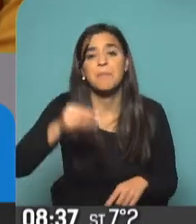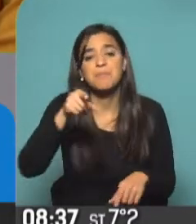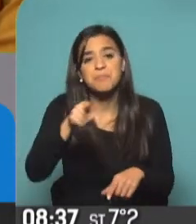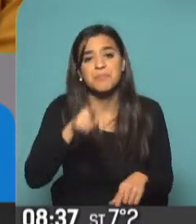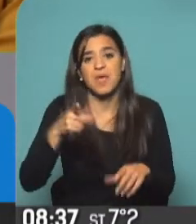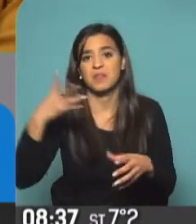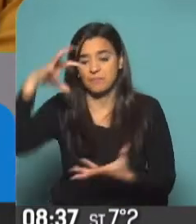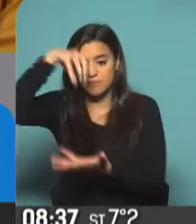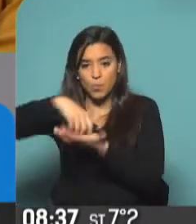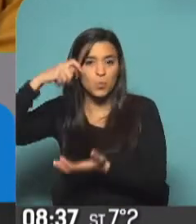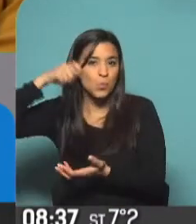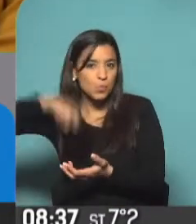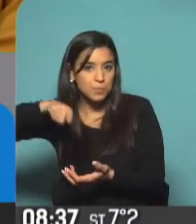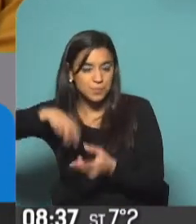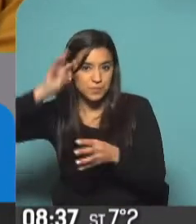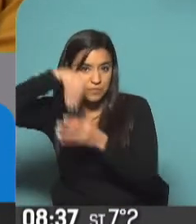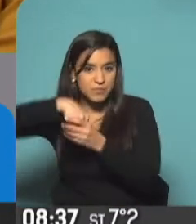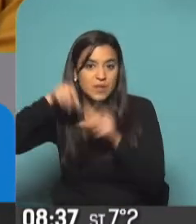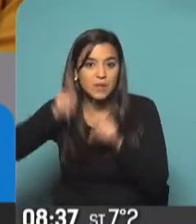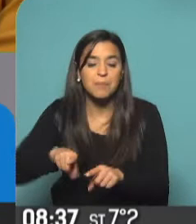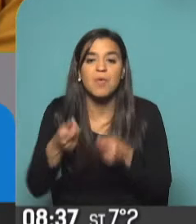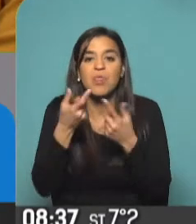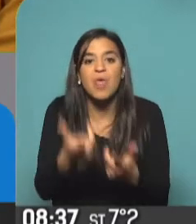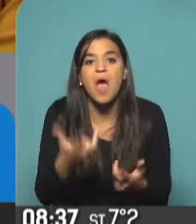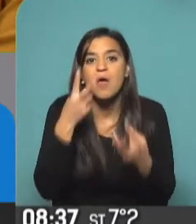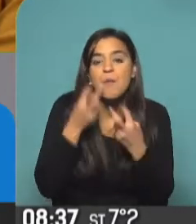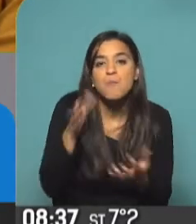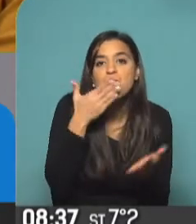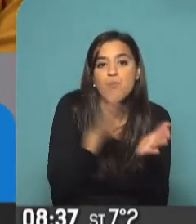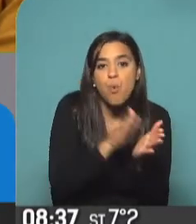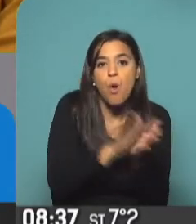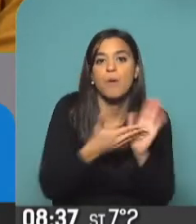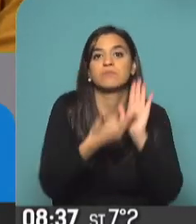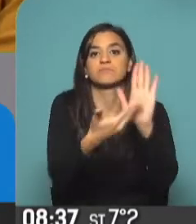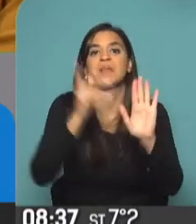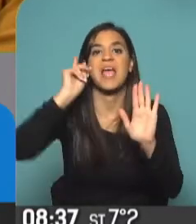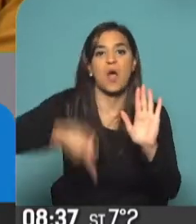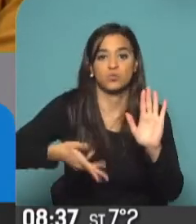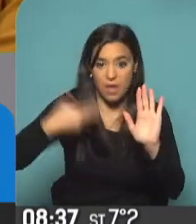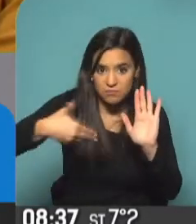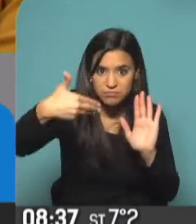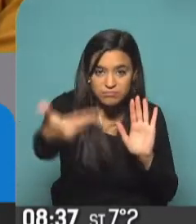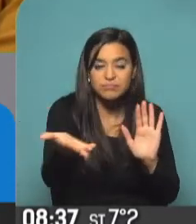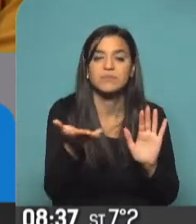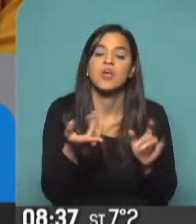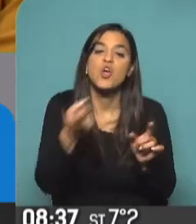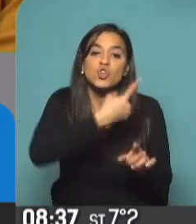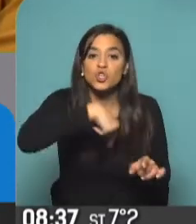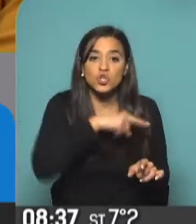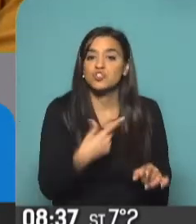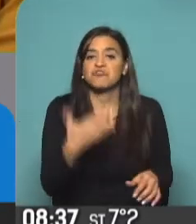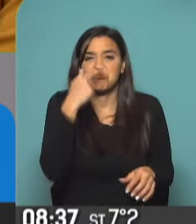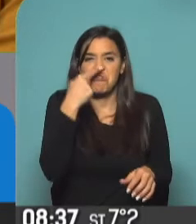querellas y lo que hacemos es generar insumos periciales que permitan impulsar las causas entonces a nosotras no nos